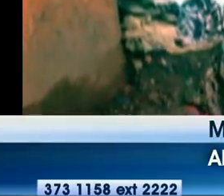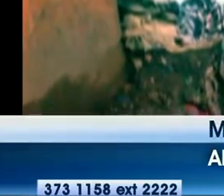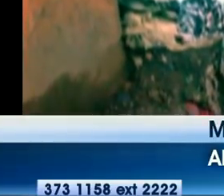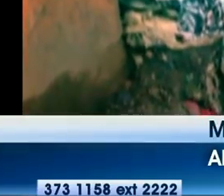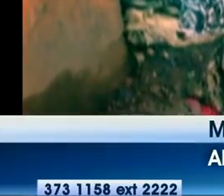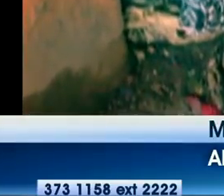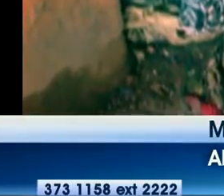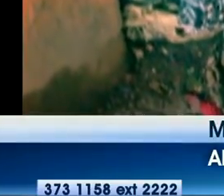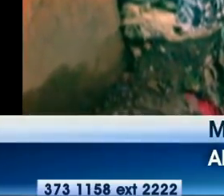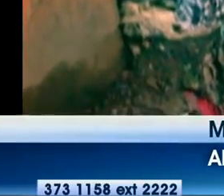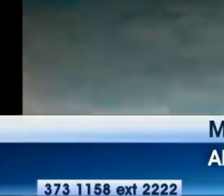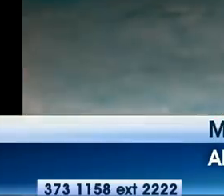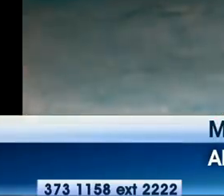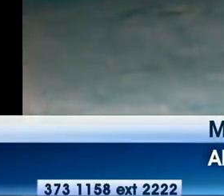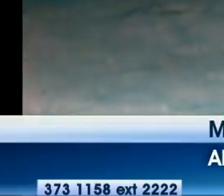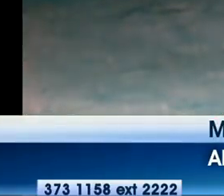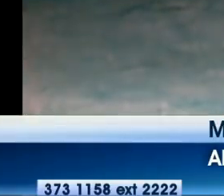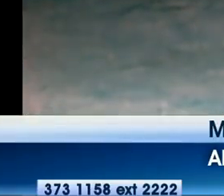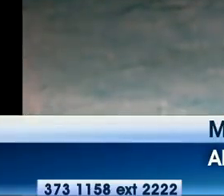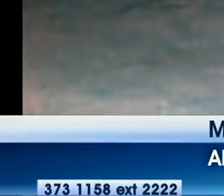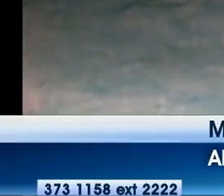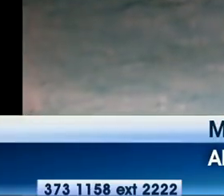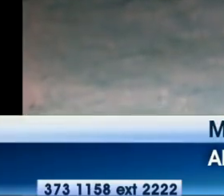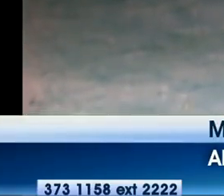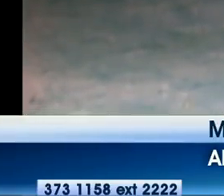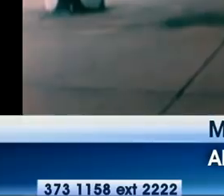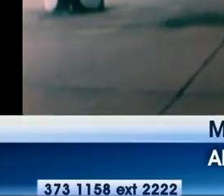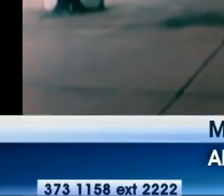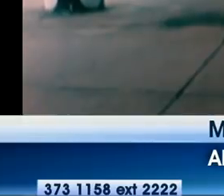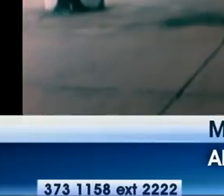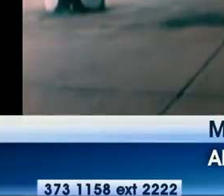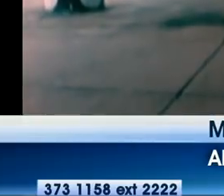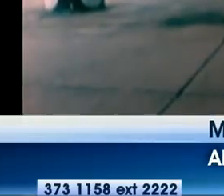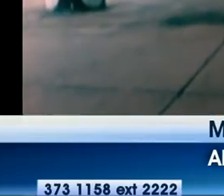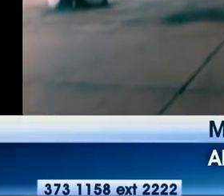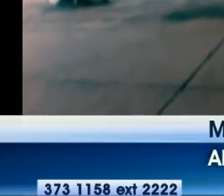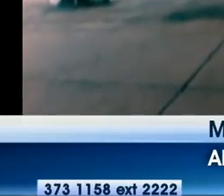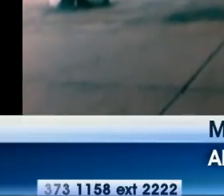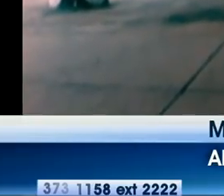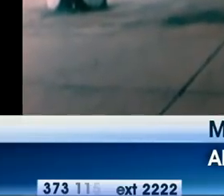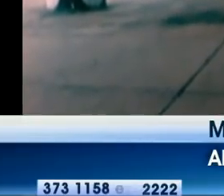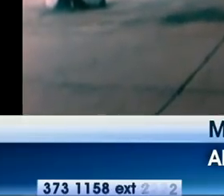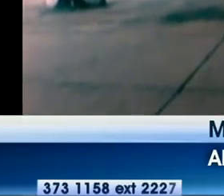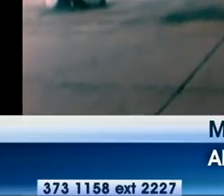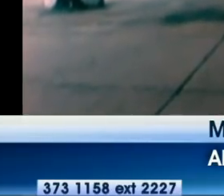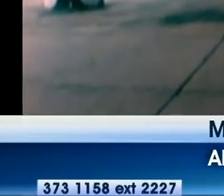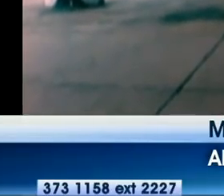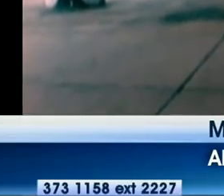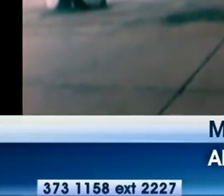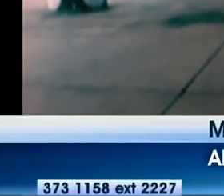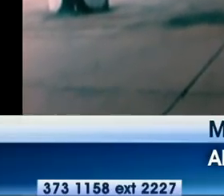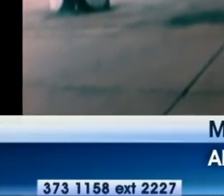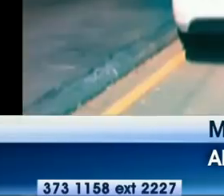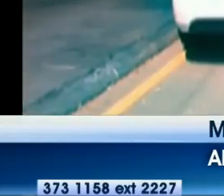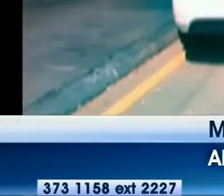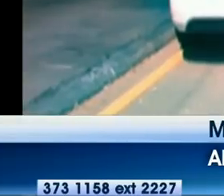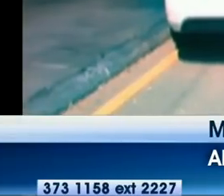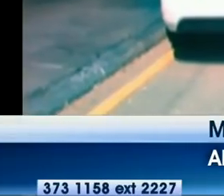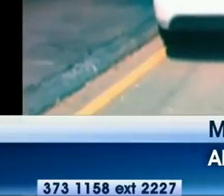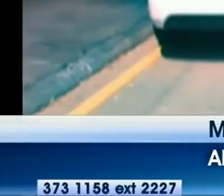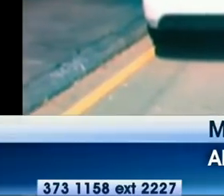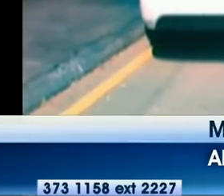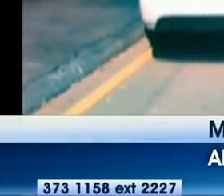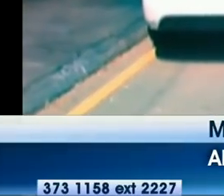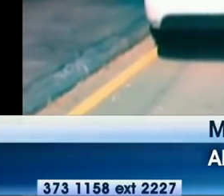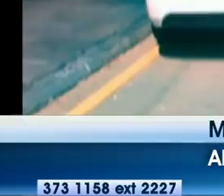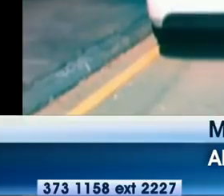morada. Esa es abajo del paso elevado que une la avenida José Vicente Trujillo con la 25 de julio, lamentablemente en